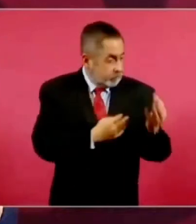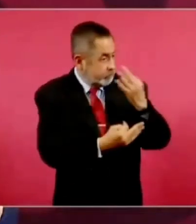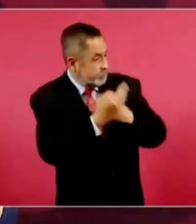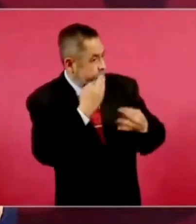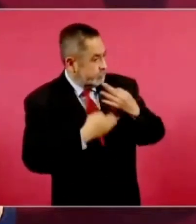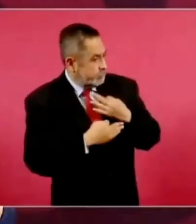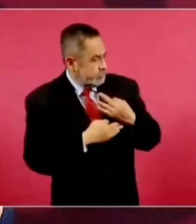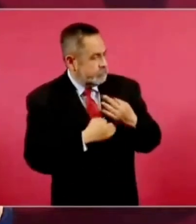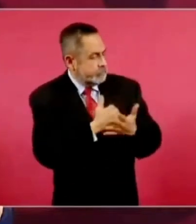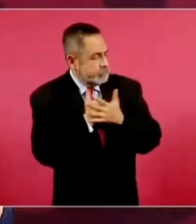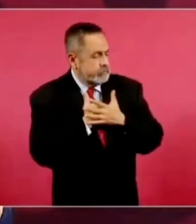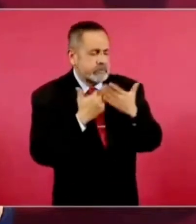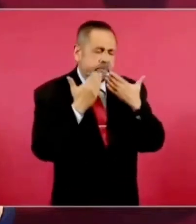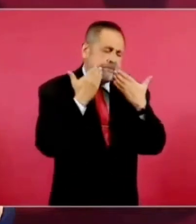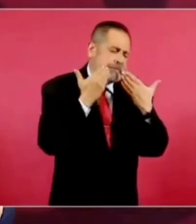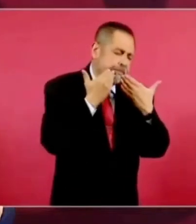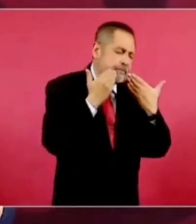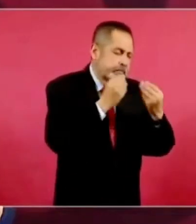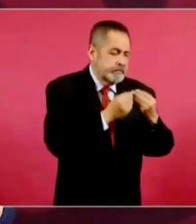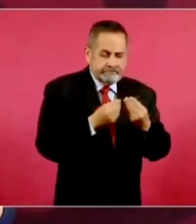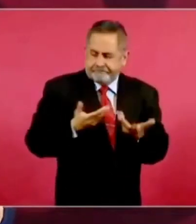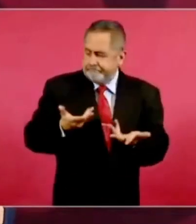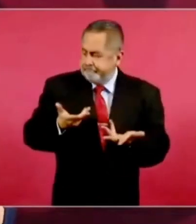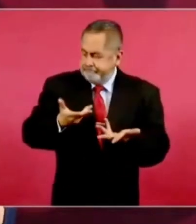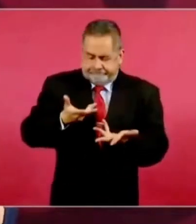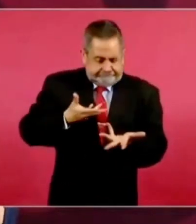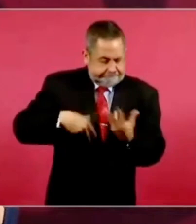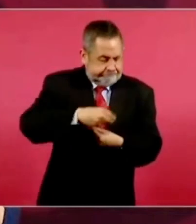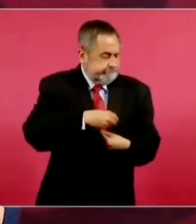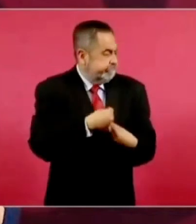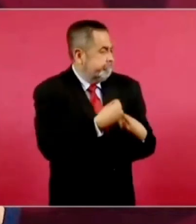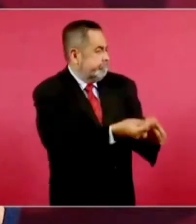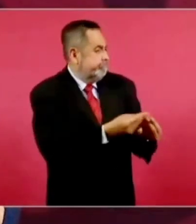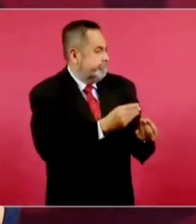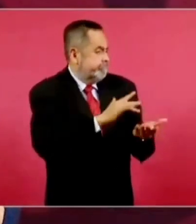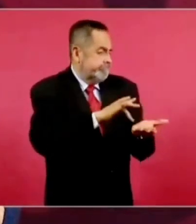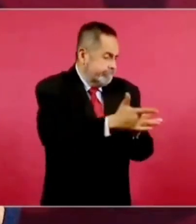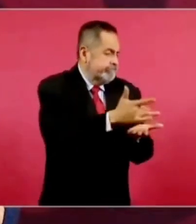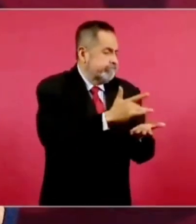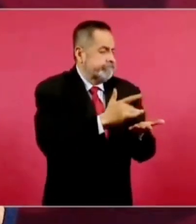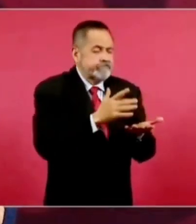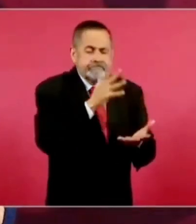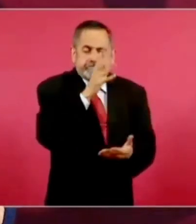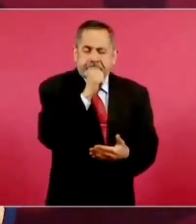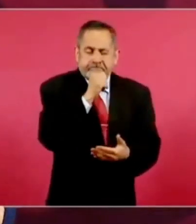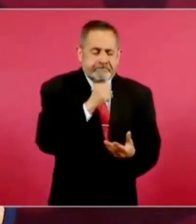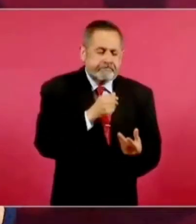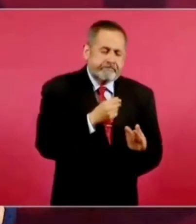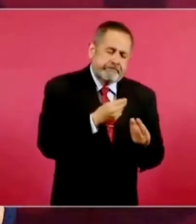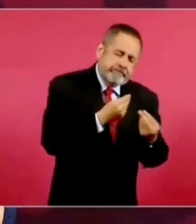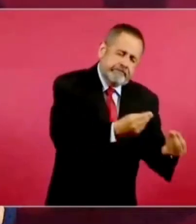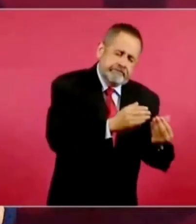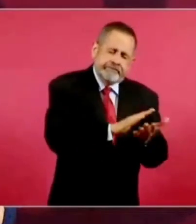y no puede retribuir ningún favor recibido.